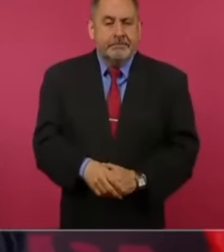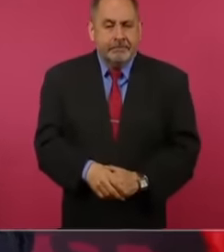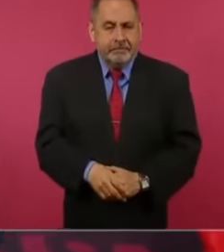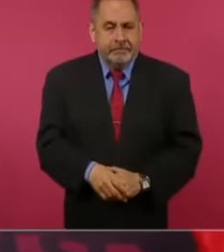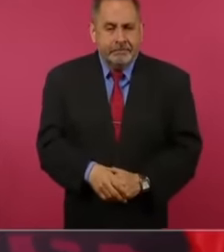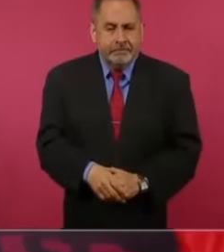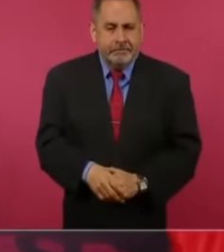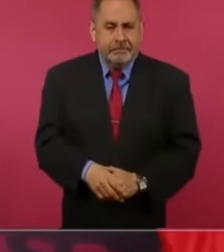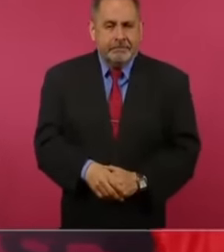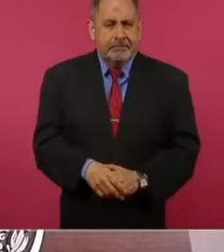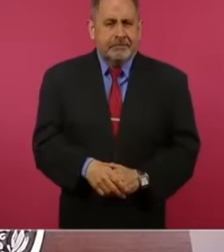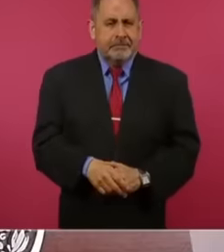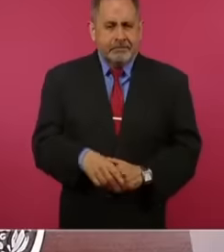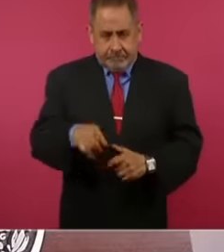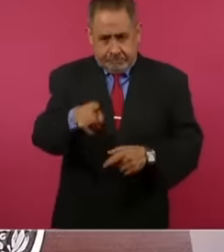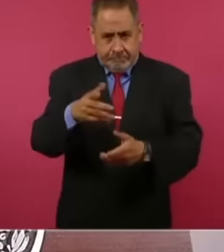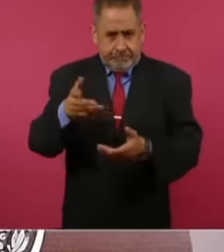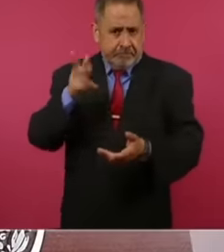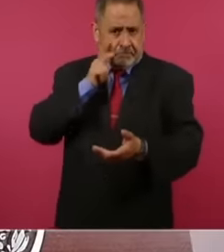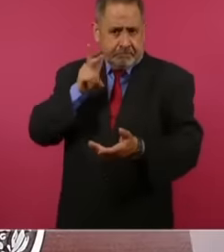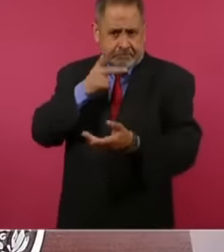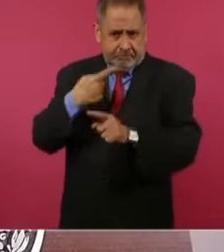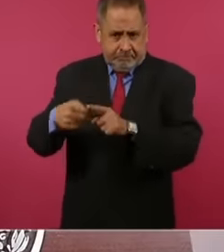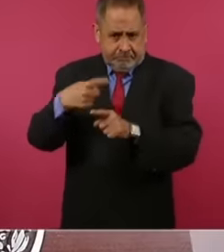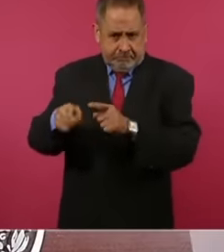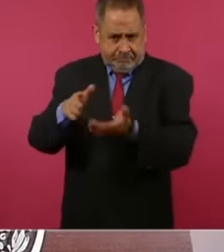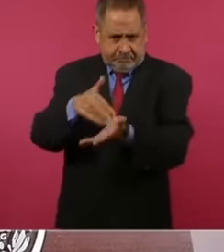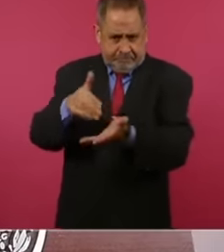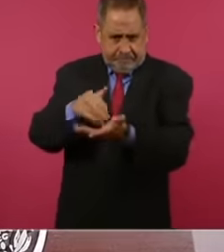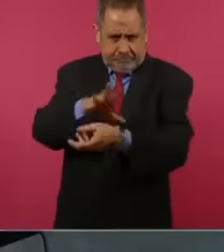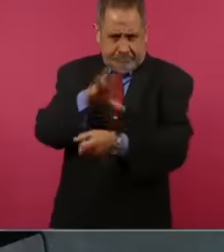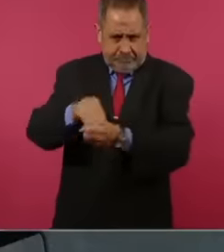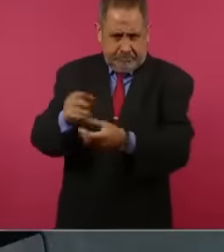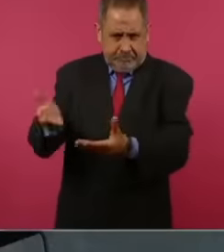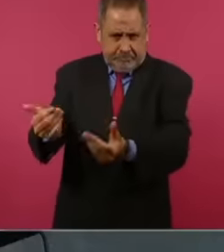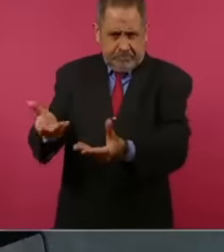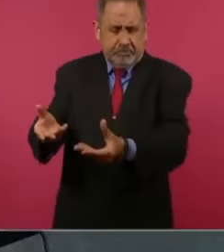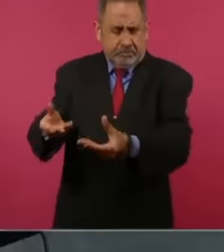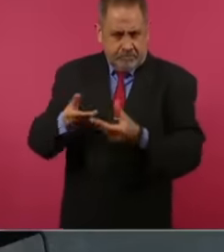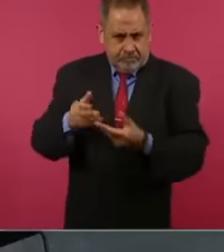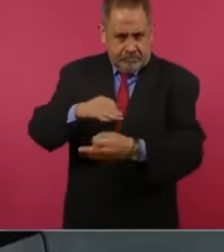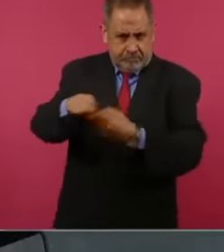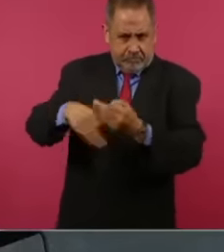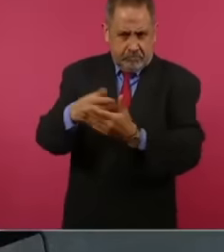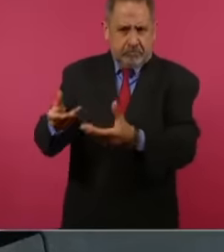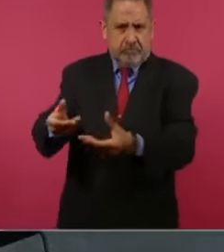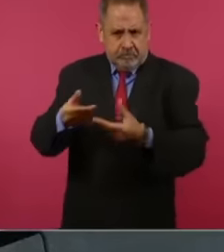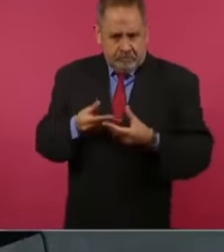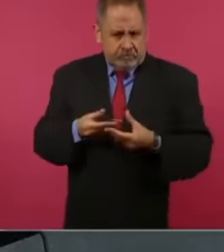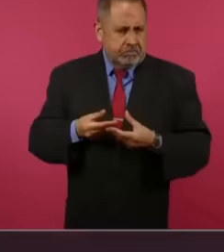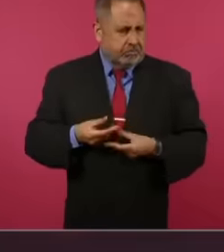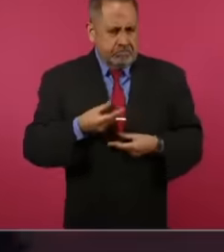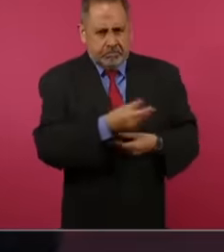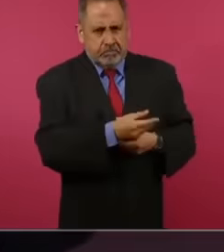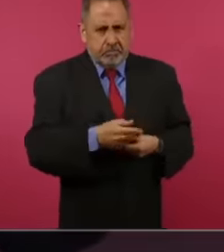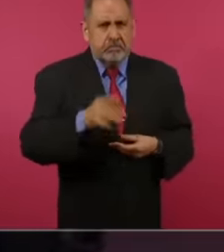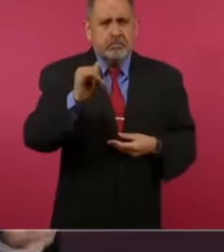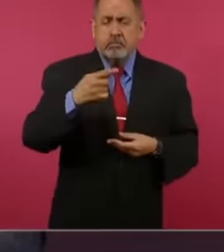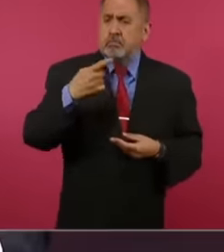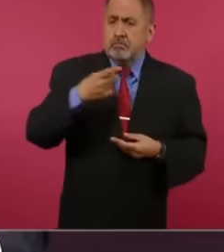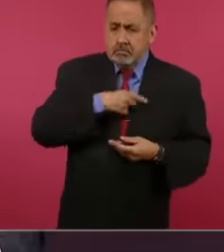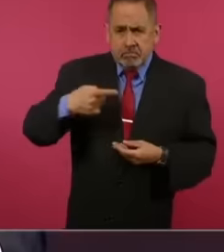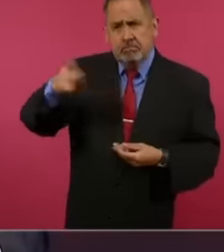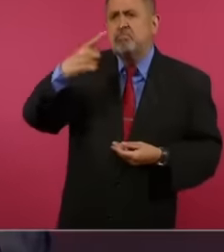Dan, nos entregas todas bien. Esas denuncias, todas. Los cambios para bien. Sí, todas esas denuncias. Además, hay que